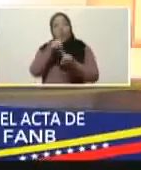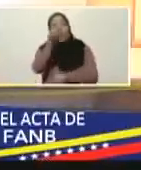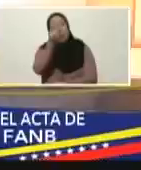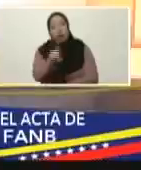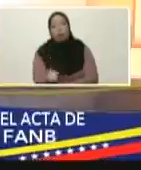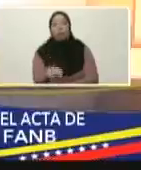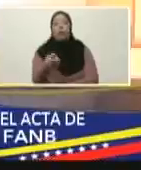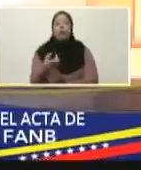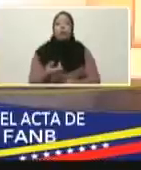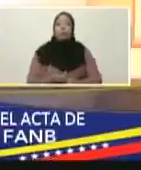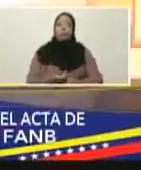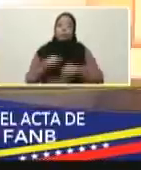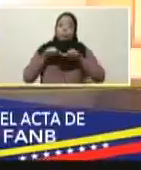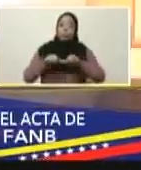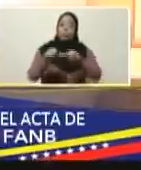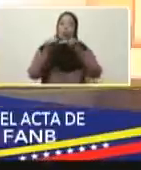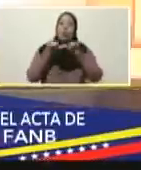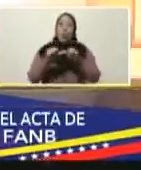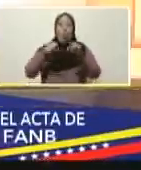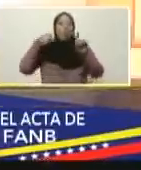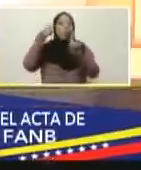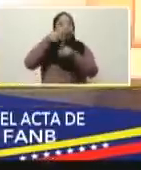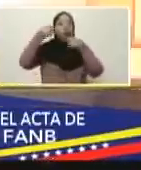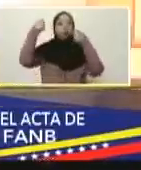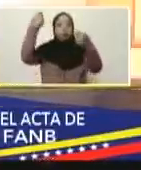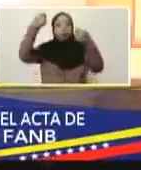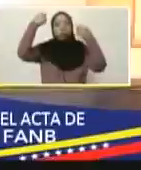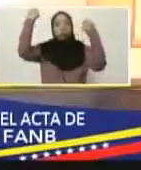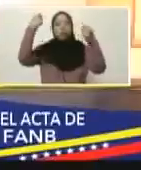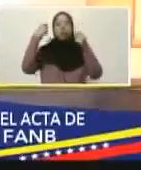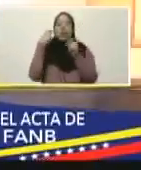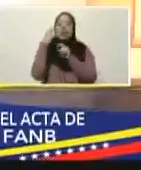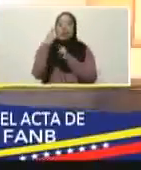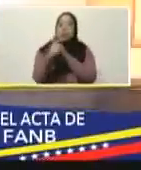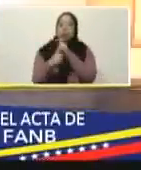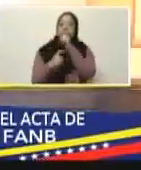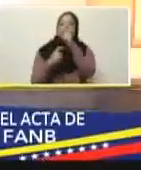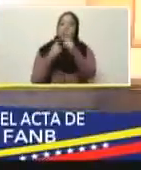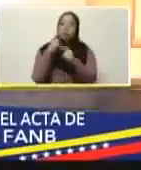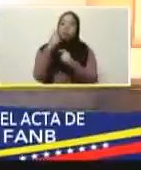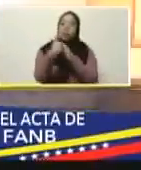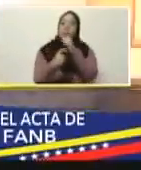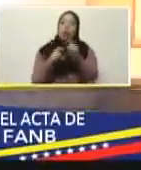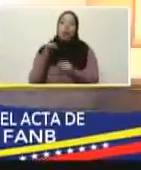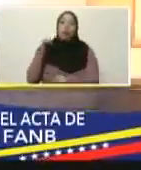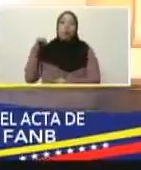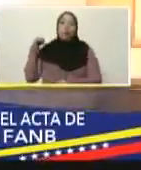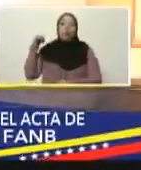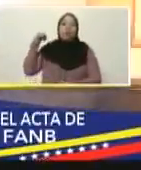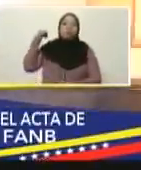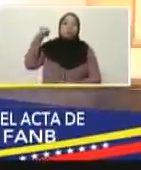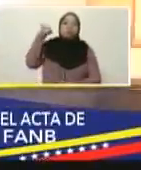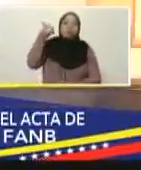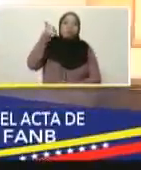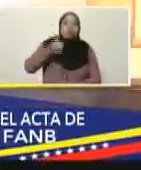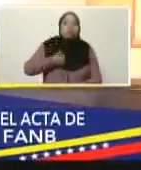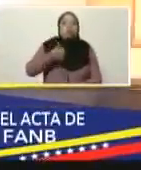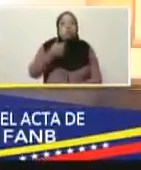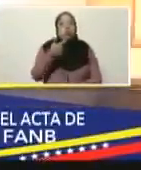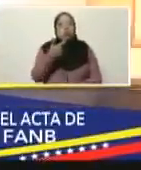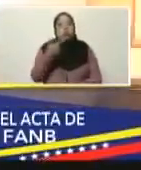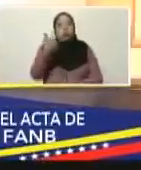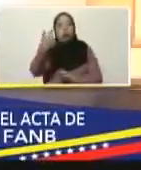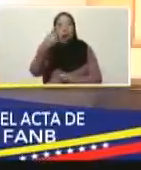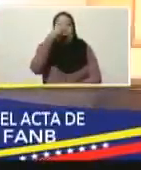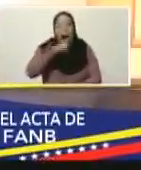nuestros continuos levantamientos siglo tras siglo, década tras década, año tras